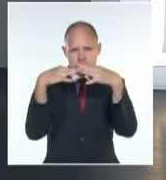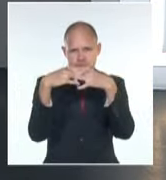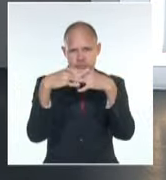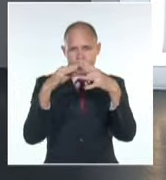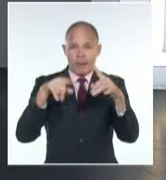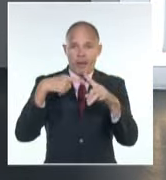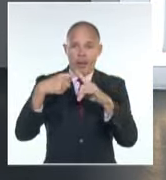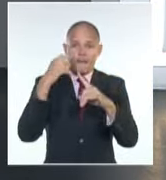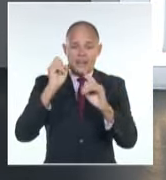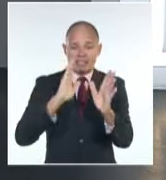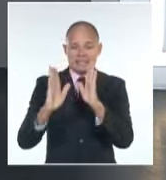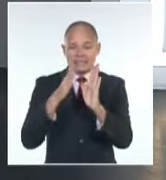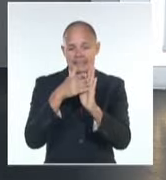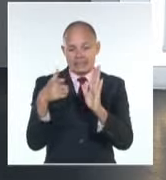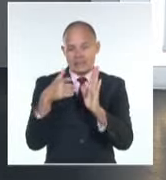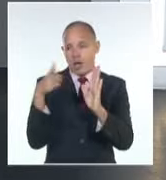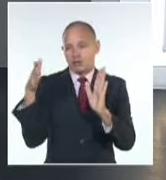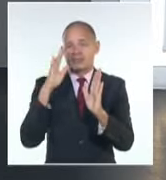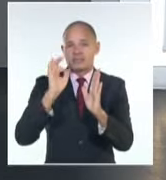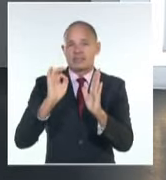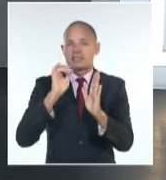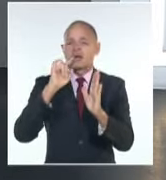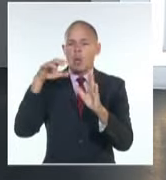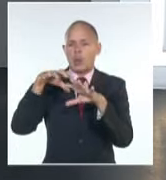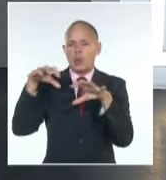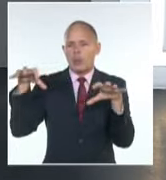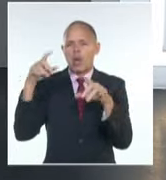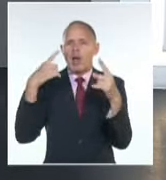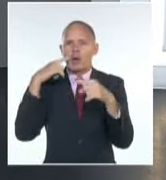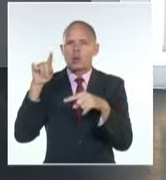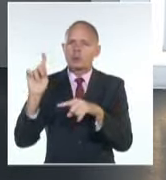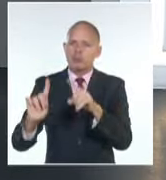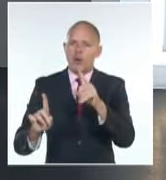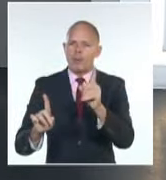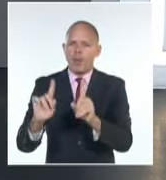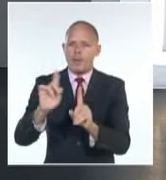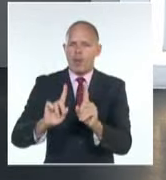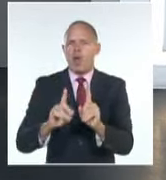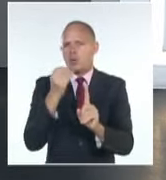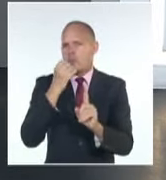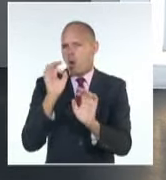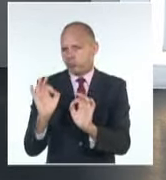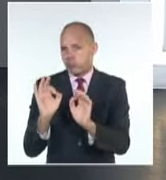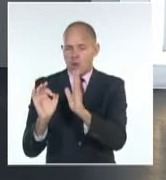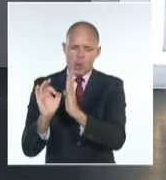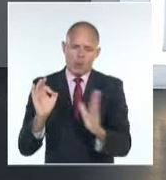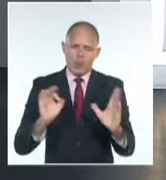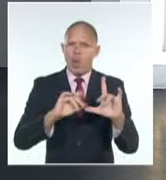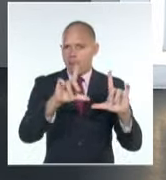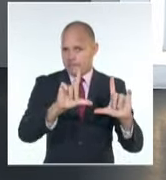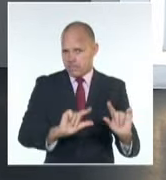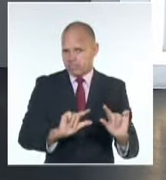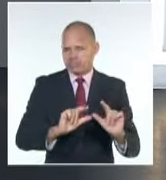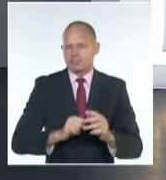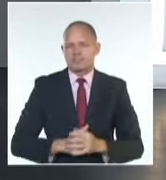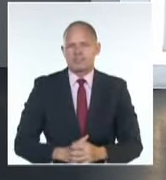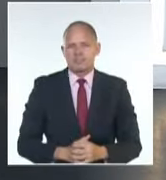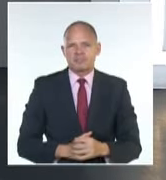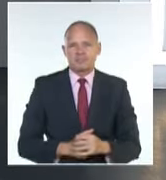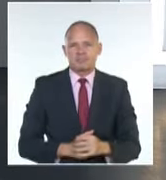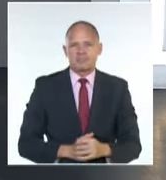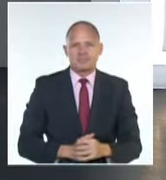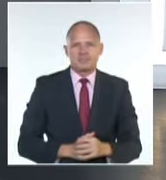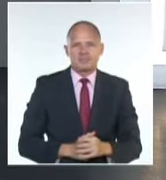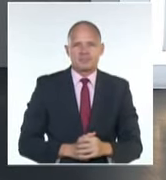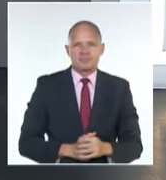regiones central y occidental con algunos chubascos lluvias y tormentas eléctricas que serán más aislados en el Oriente del país en